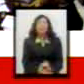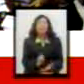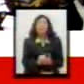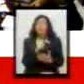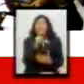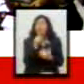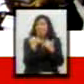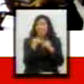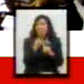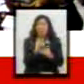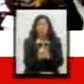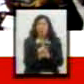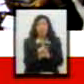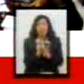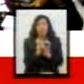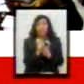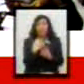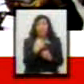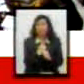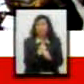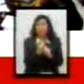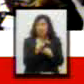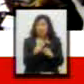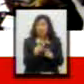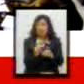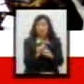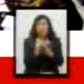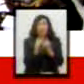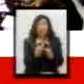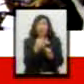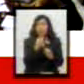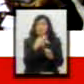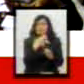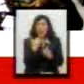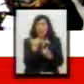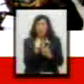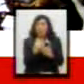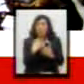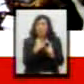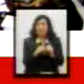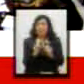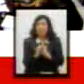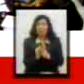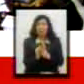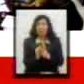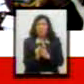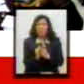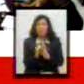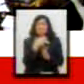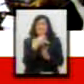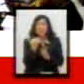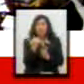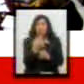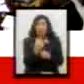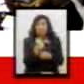información que estos trabajos nos permiten justamente mejorar nuestra acción e mejorar nuestra